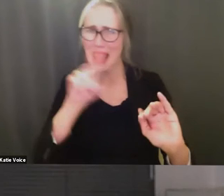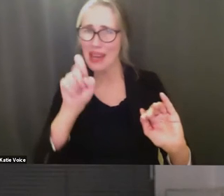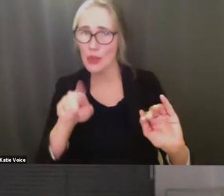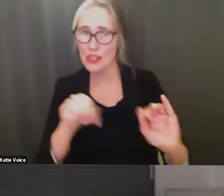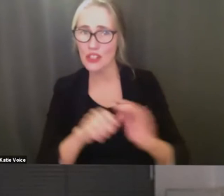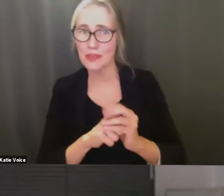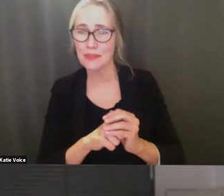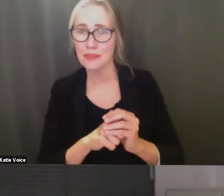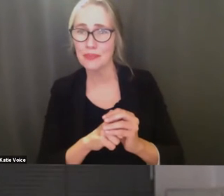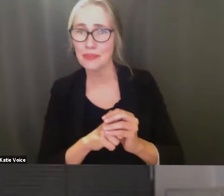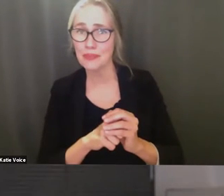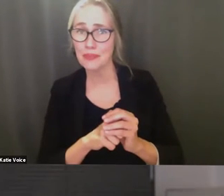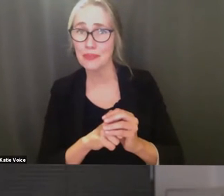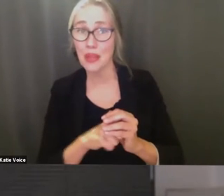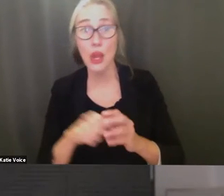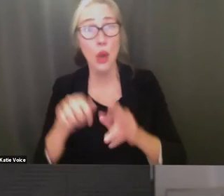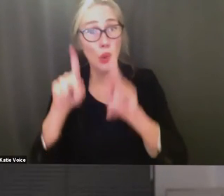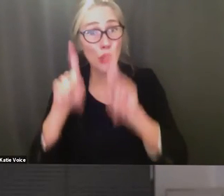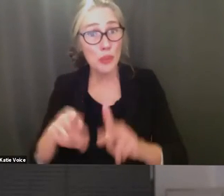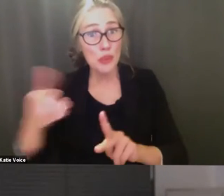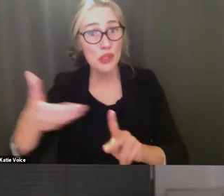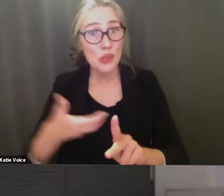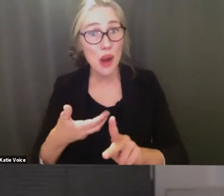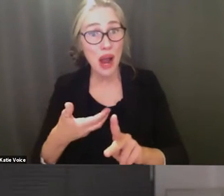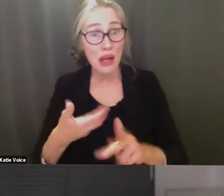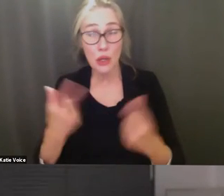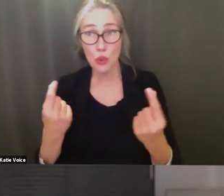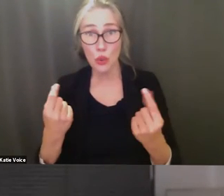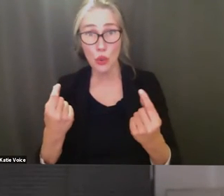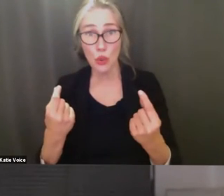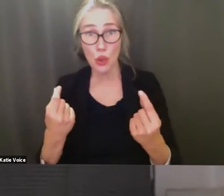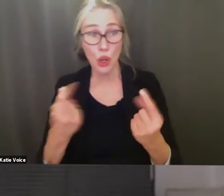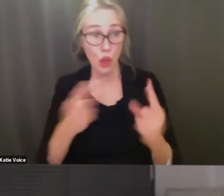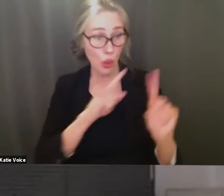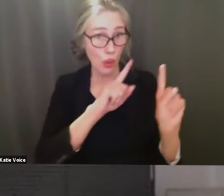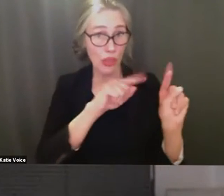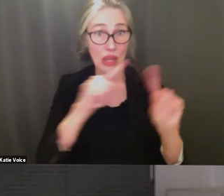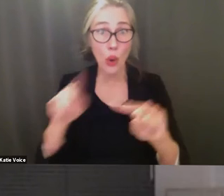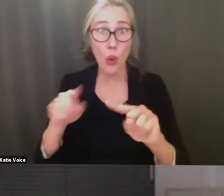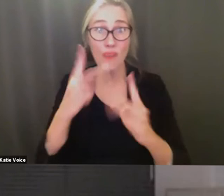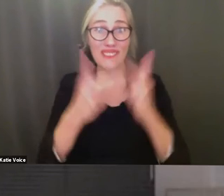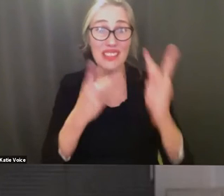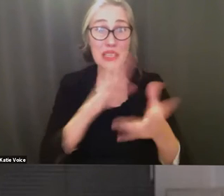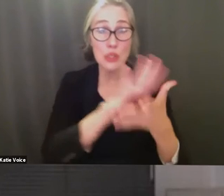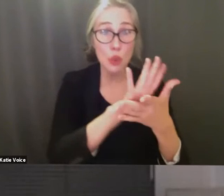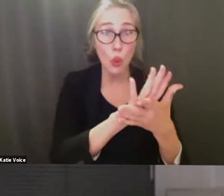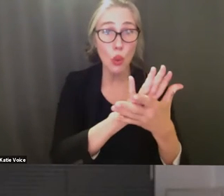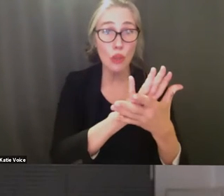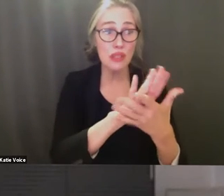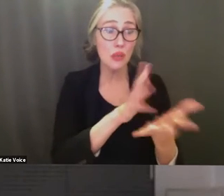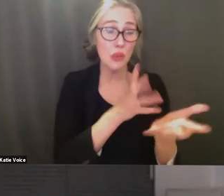Y estos puestos van a ir a las escuelas y trabajar con los estudiantes,